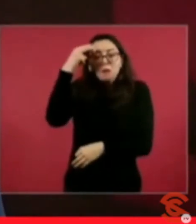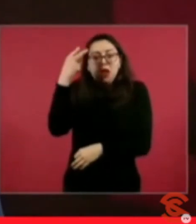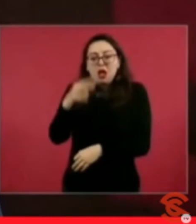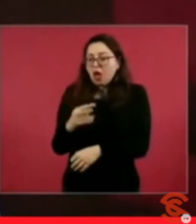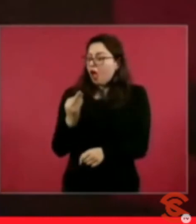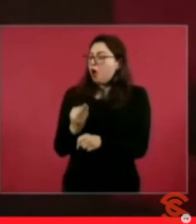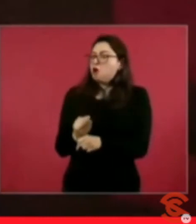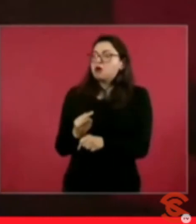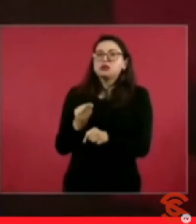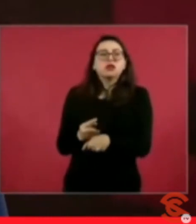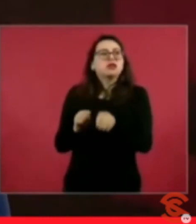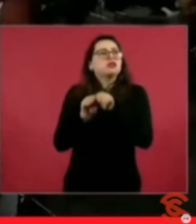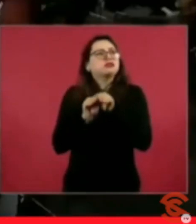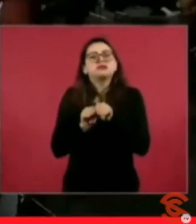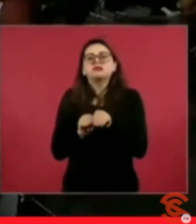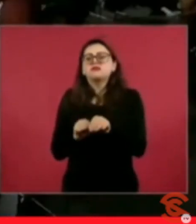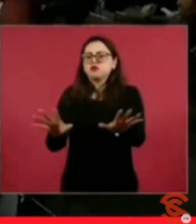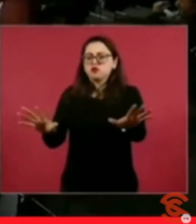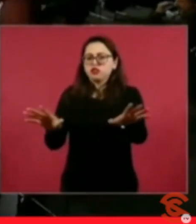No, aquí es como